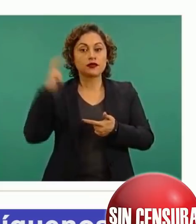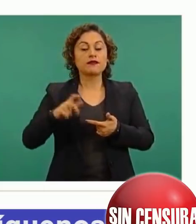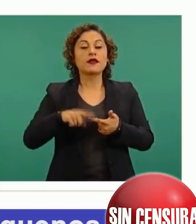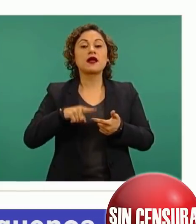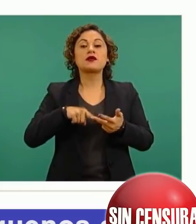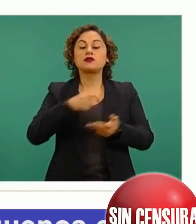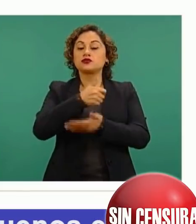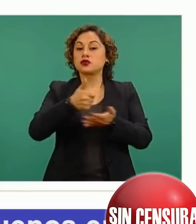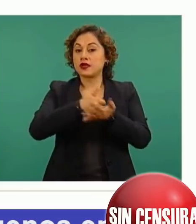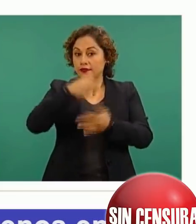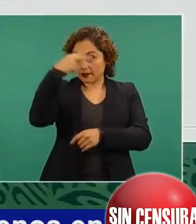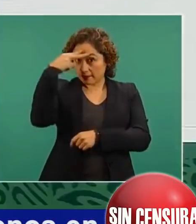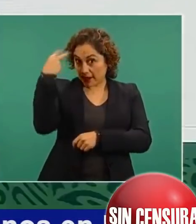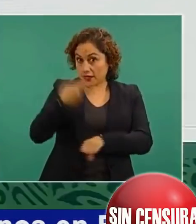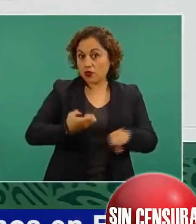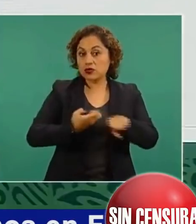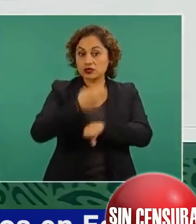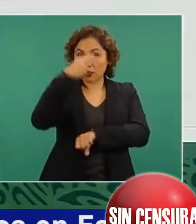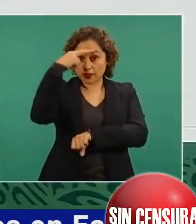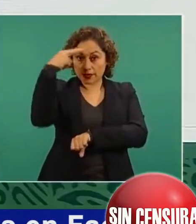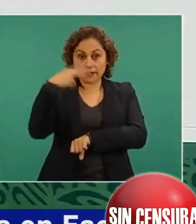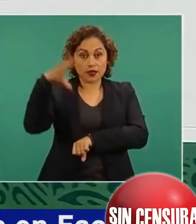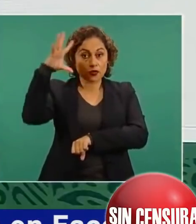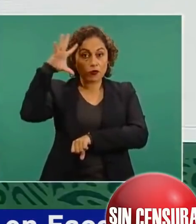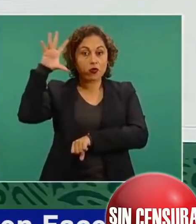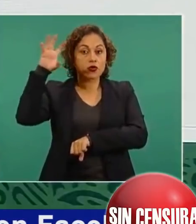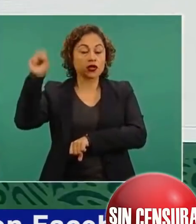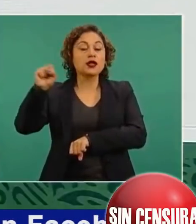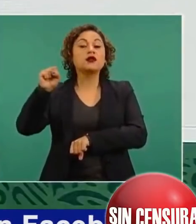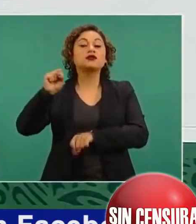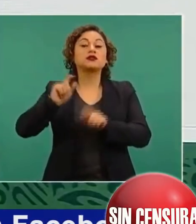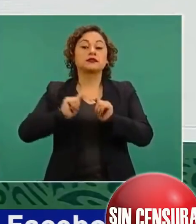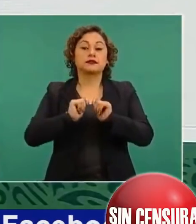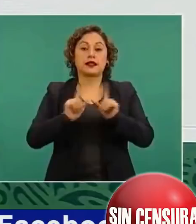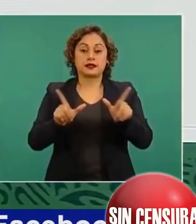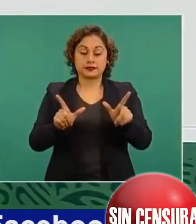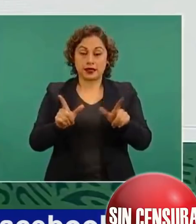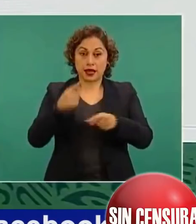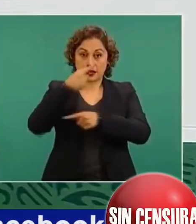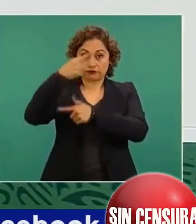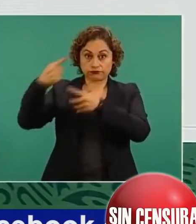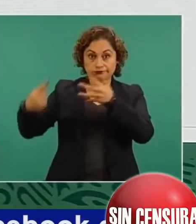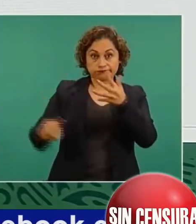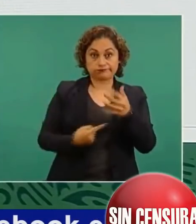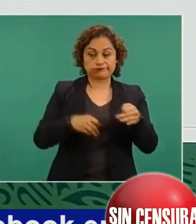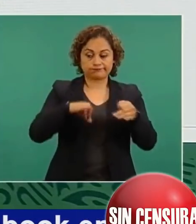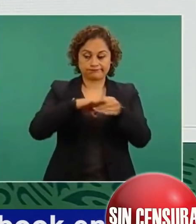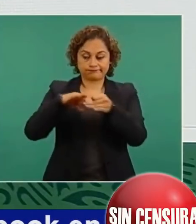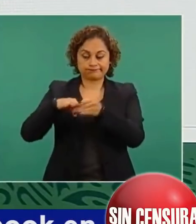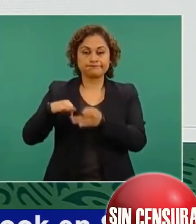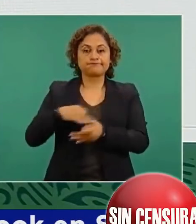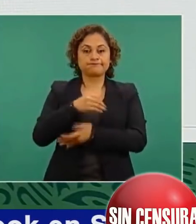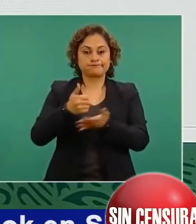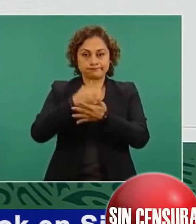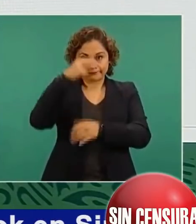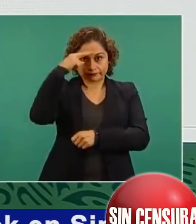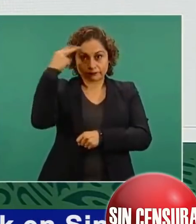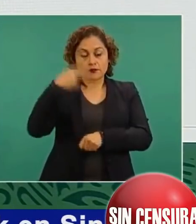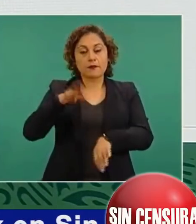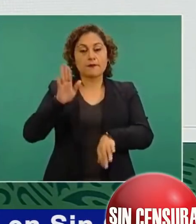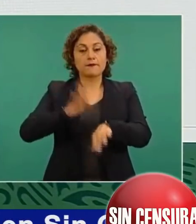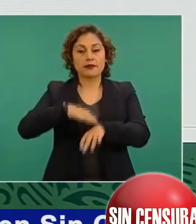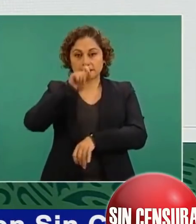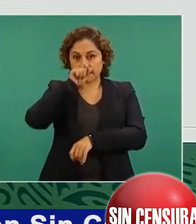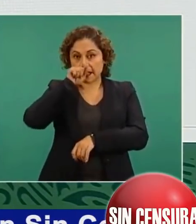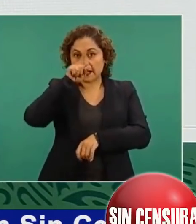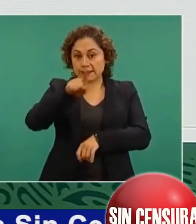México, Estado de México, Morelos y Tlaxcala. Toda la megalópolis, más Jalisco, Coahuila y Nuevo